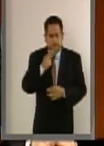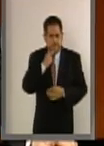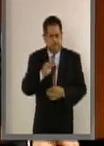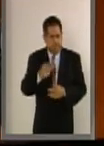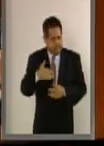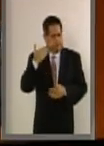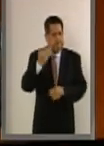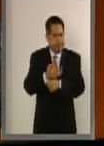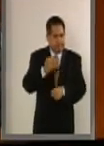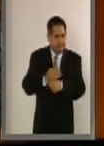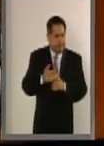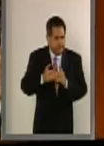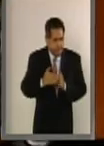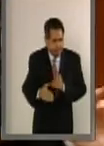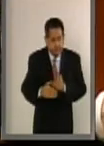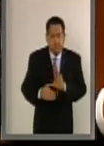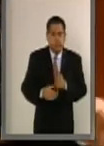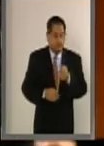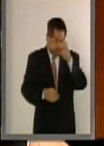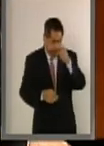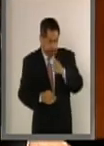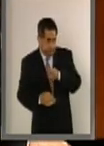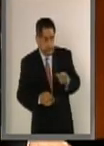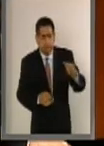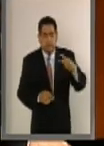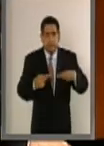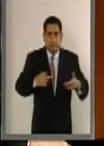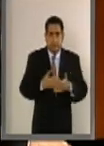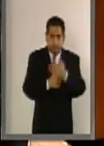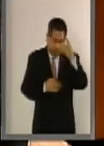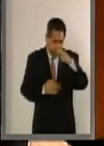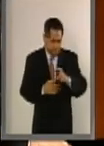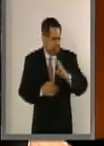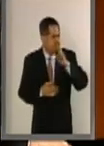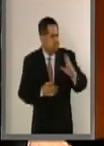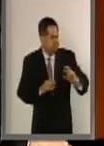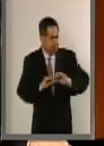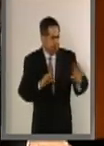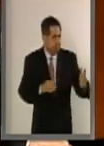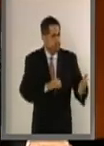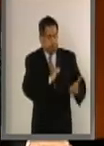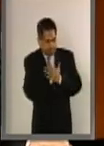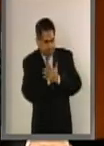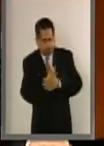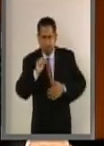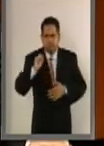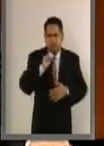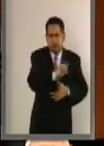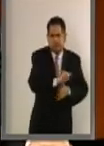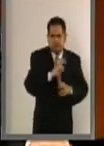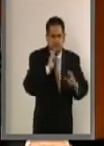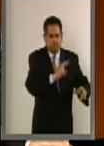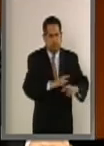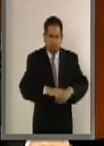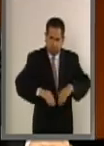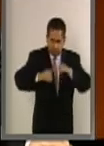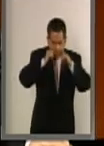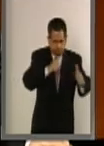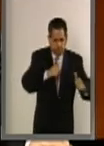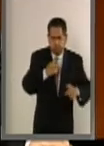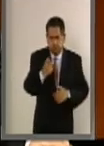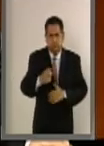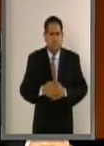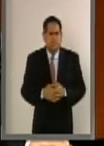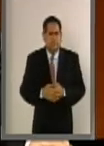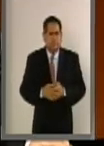irrepetible para poderle responder a las mexicanas y a los mexicanos a un clamor que nos están diciendo. Atendamos, pues, de